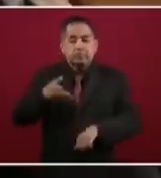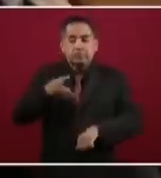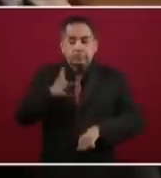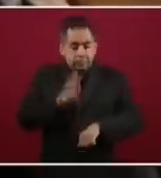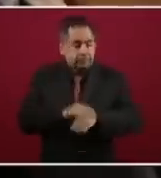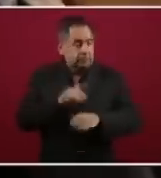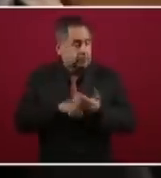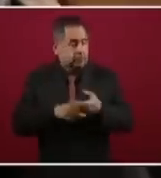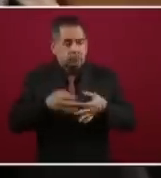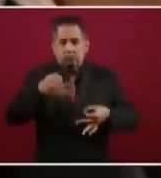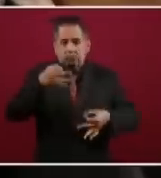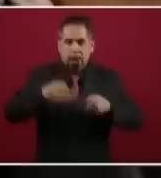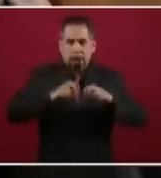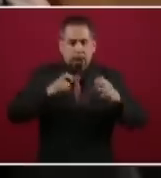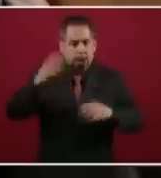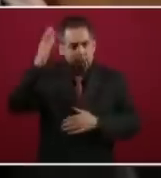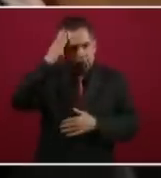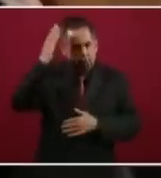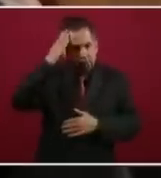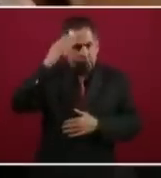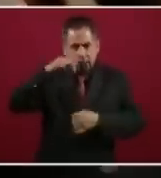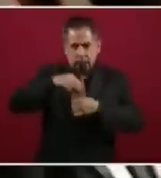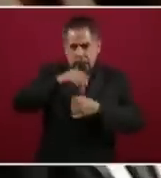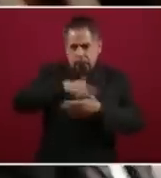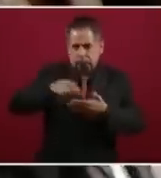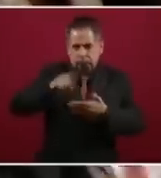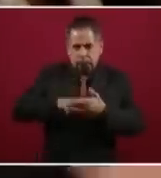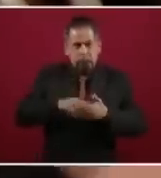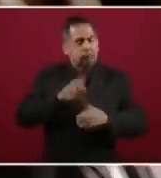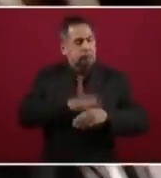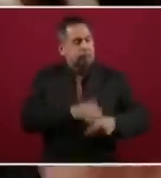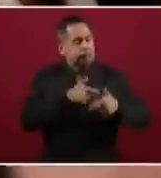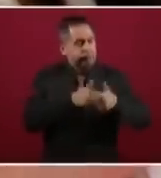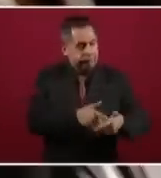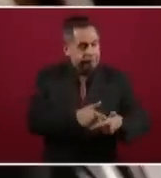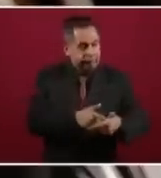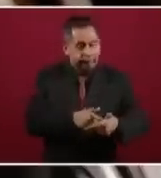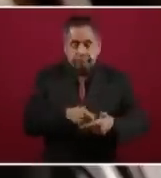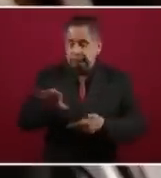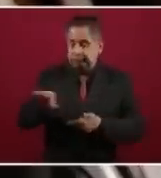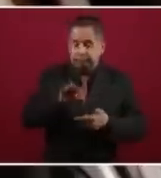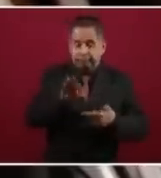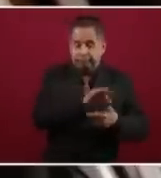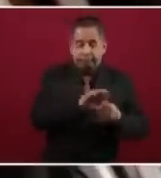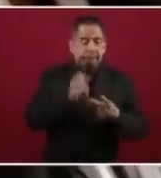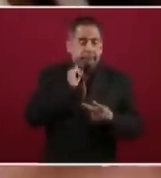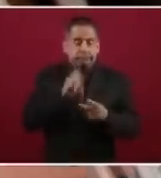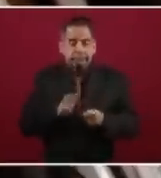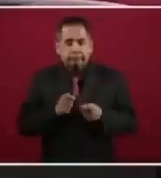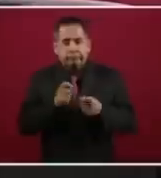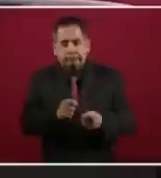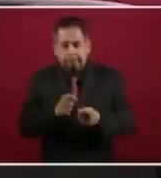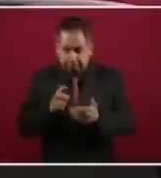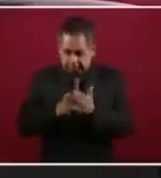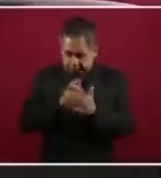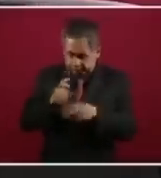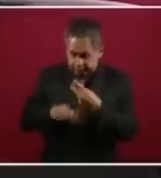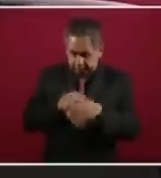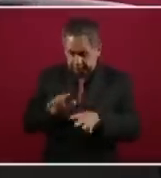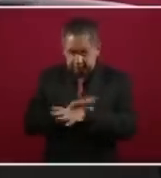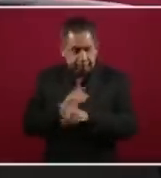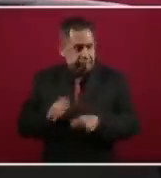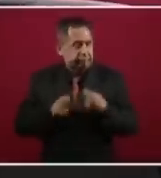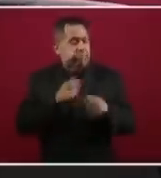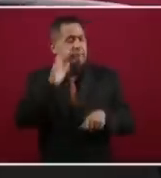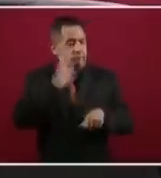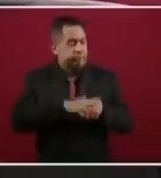de los actuales magistrados electorales. Una vez que fueron elegidos por el Senado, después se hizo una reforma y se les